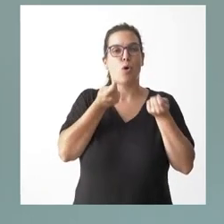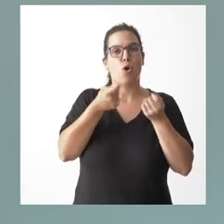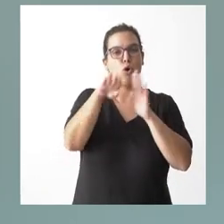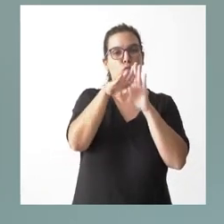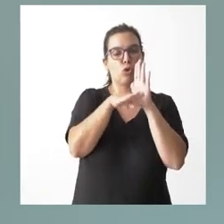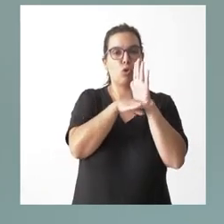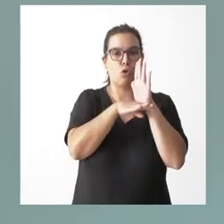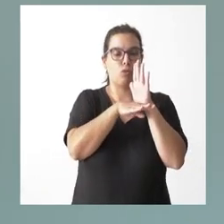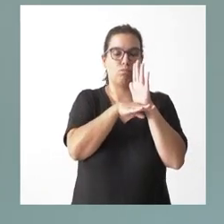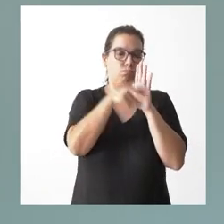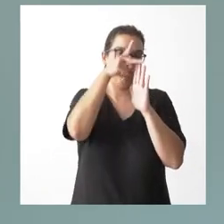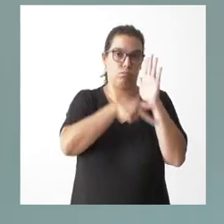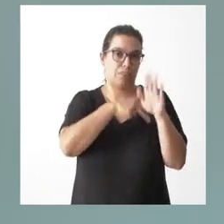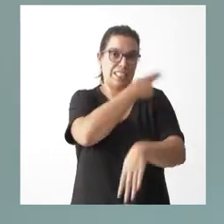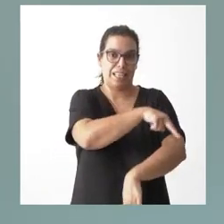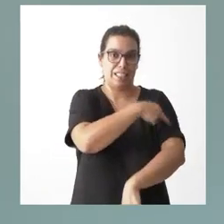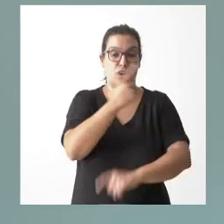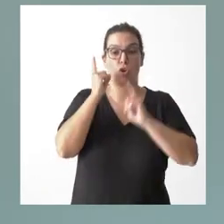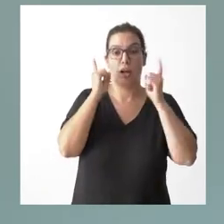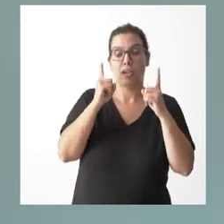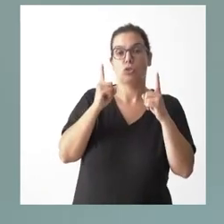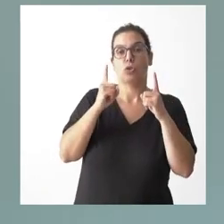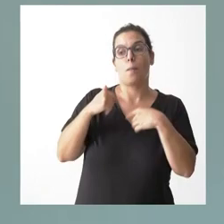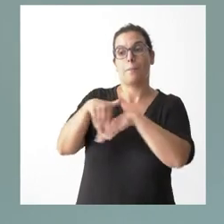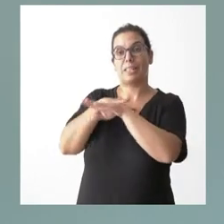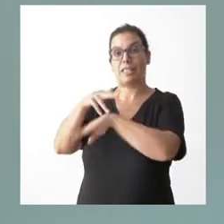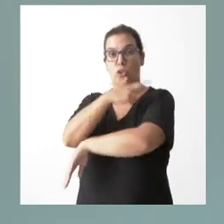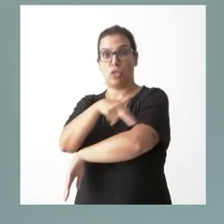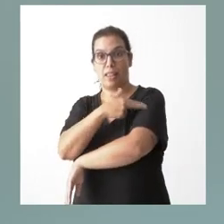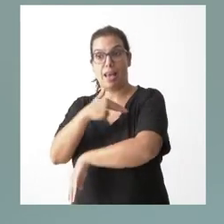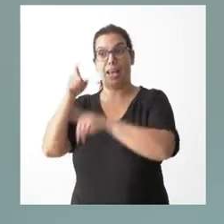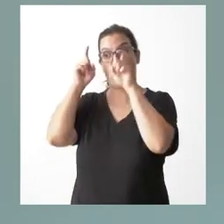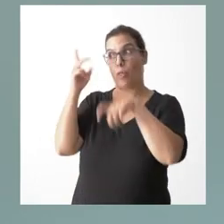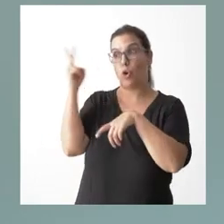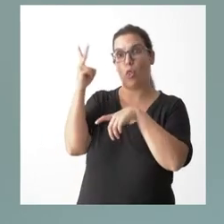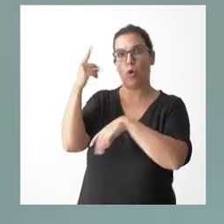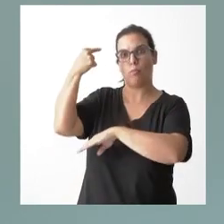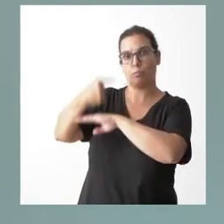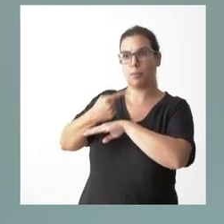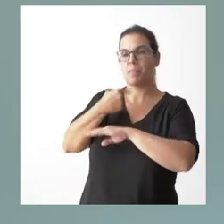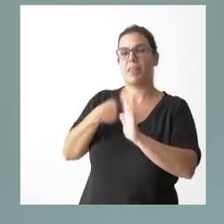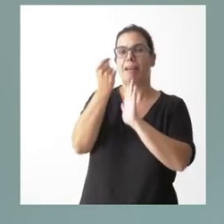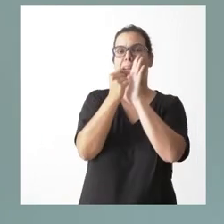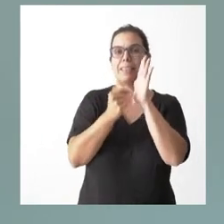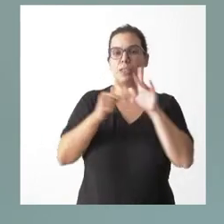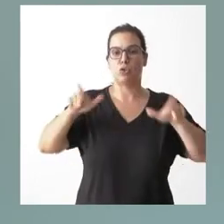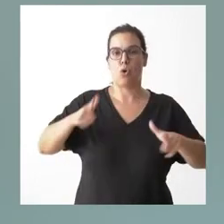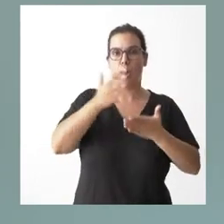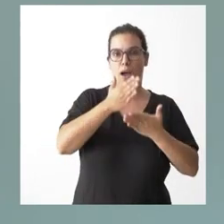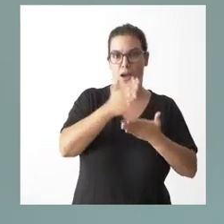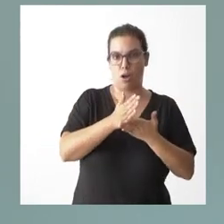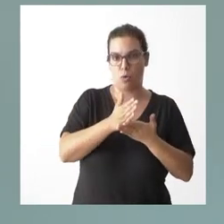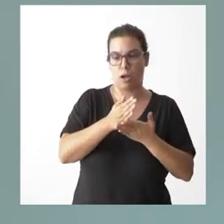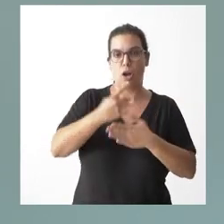caso el Ministerio de Sanidad y el Ministerio de Educación, nos han establecido durante los cursos COVID qué requisitos tenían que tener las aulas, incluso si era